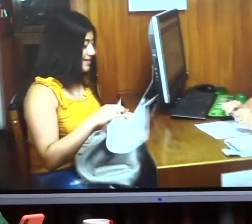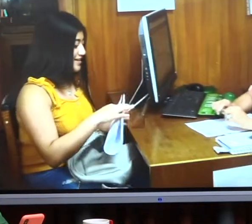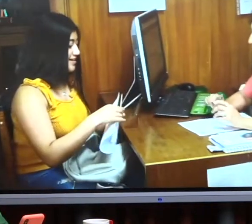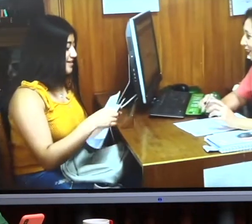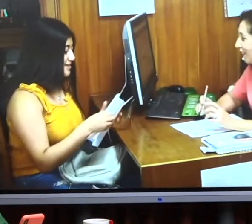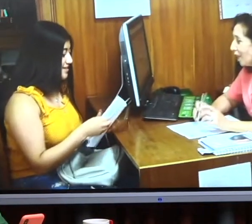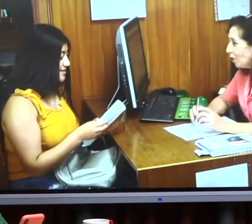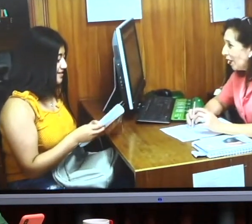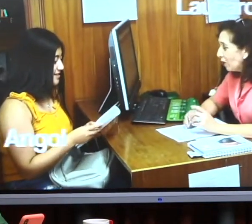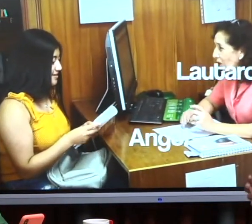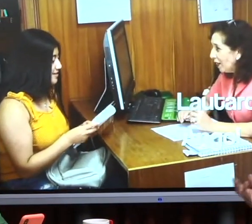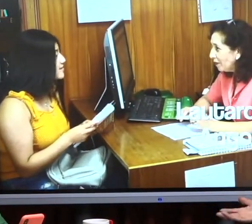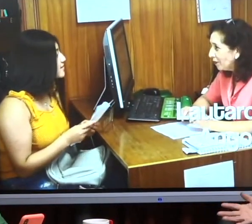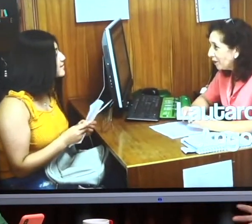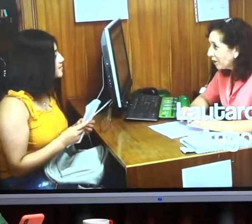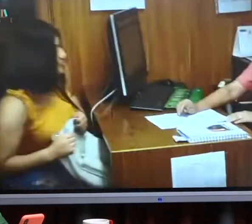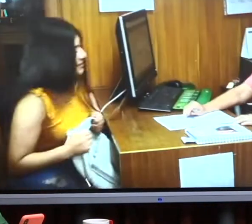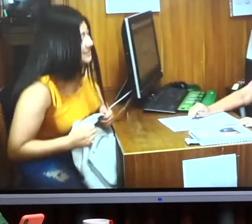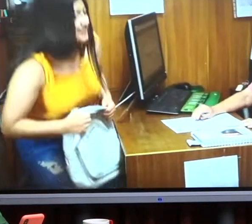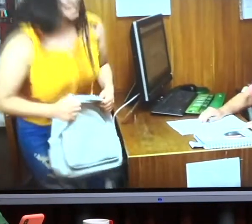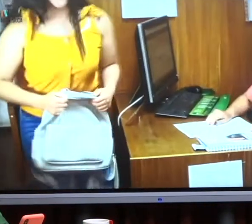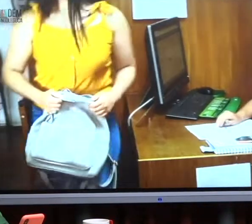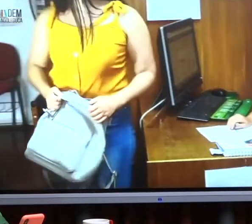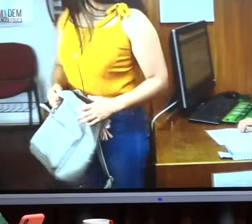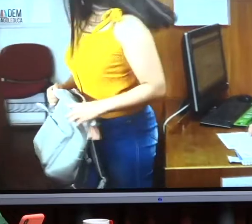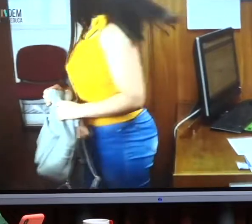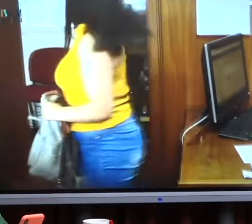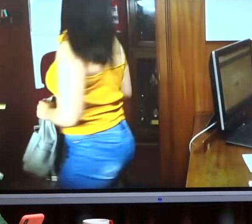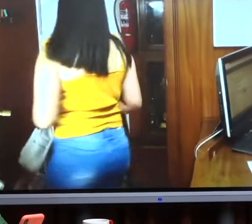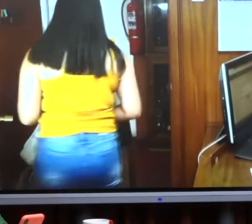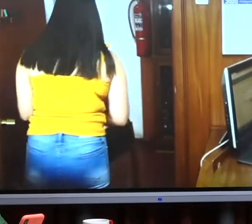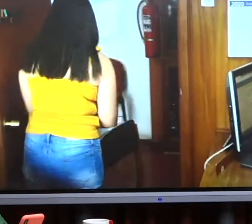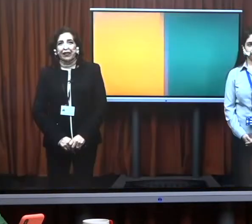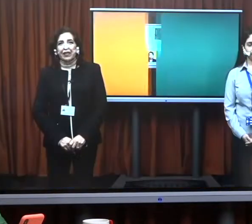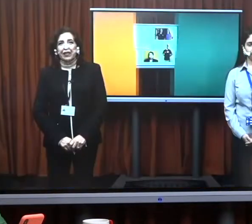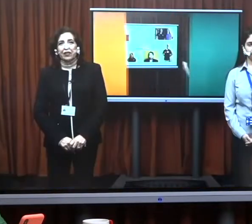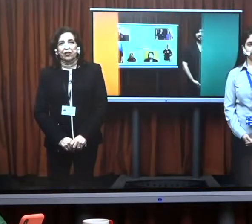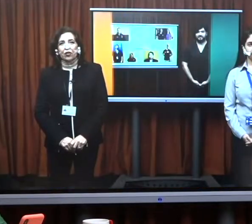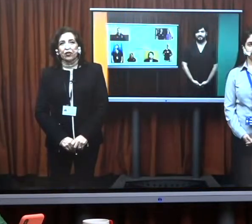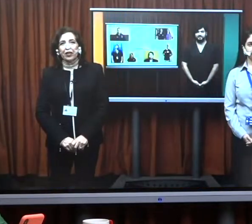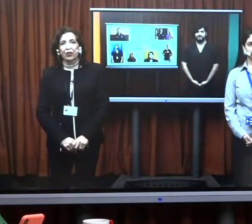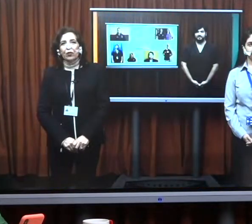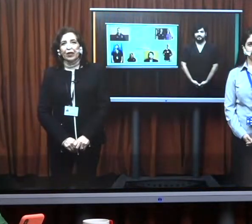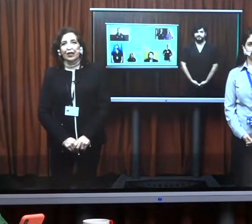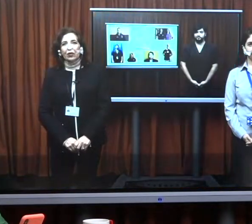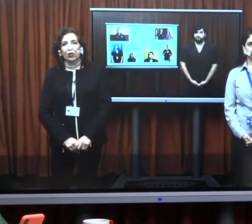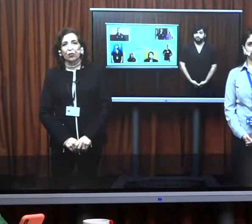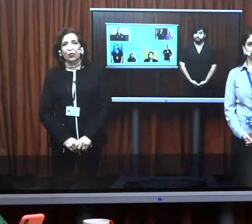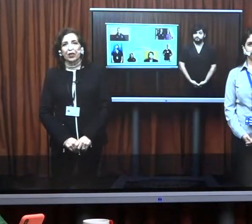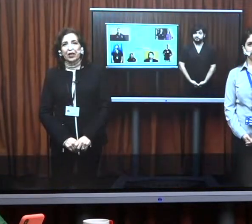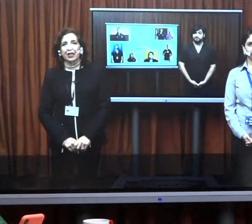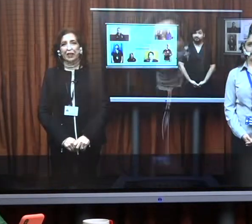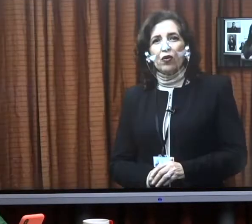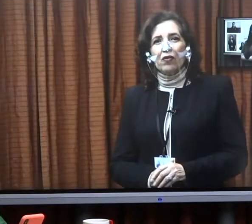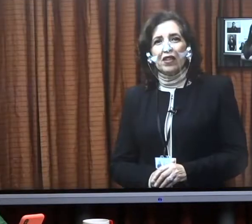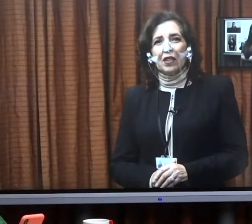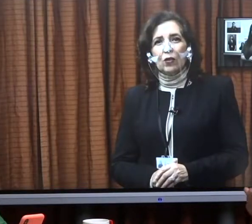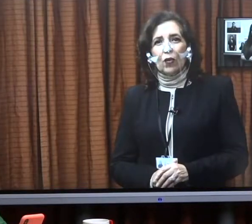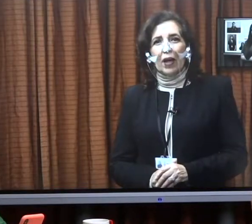proyectos de integración y con equipos psicosociales. En agosto del año 1981,